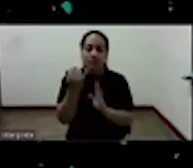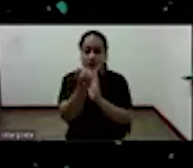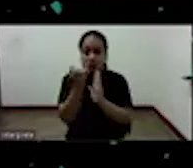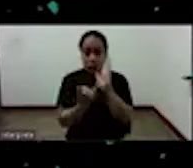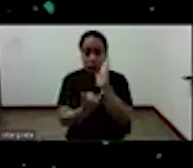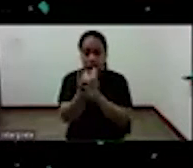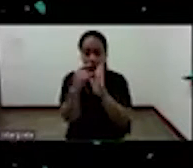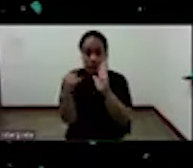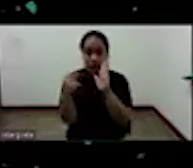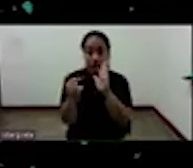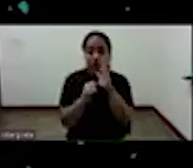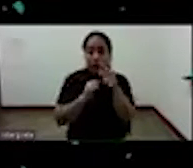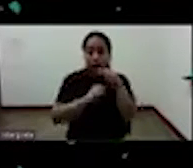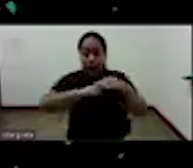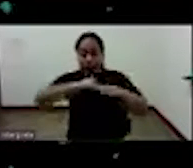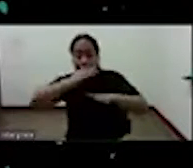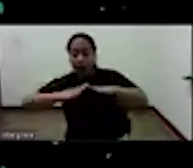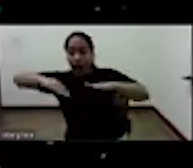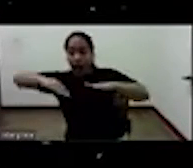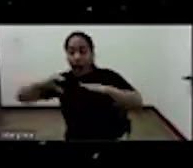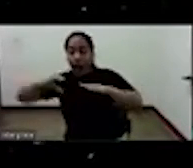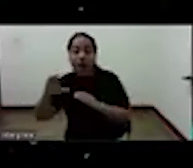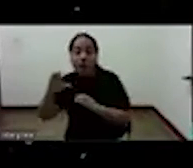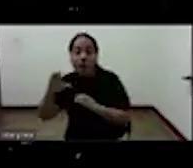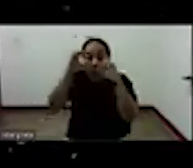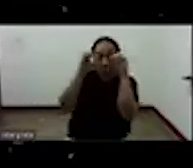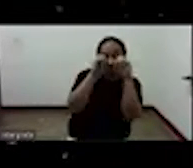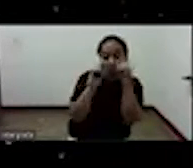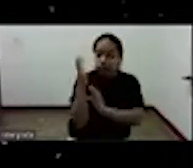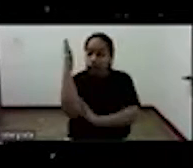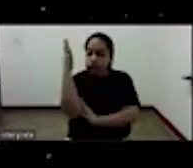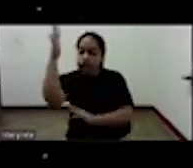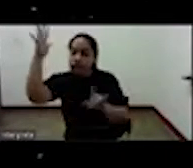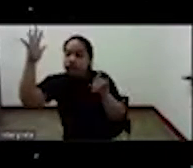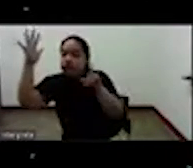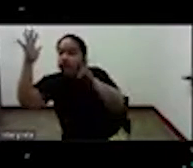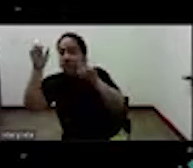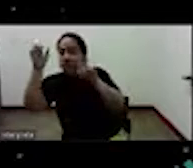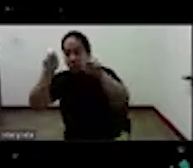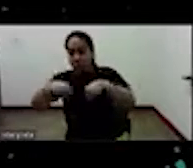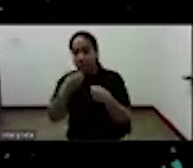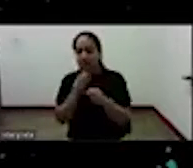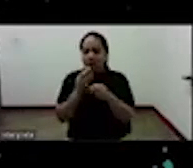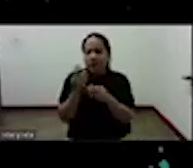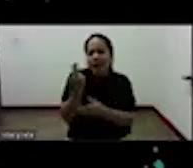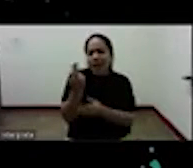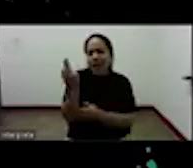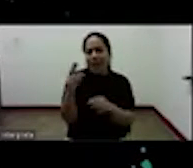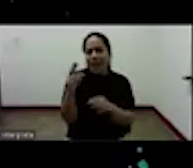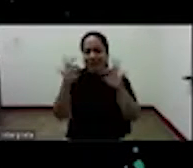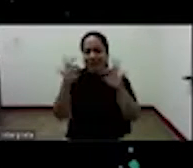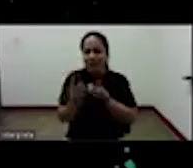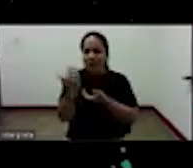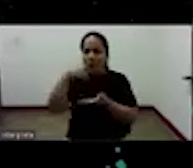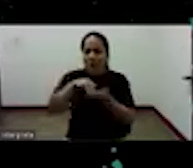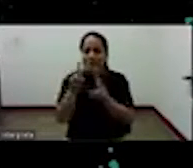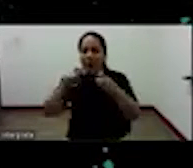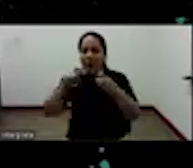tiene ojos, el bosque tiene orejas. Y aquí quiero referirme un poco al problema de la escucha